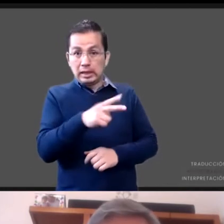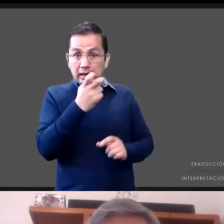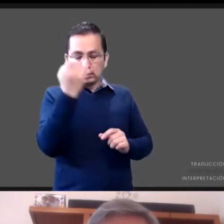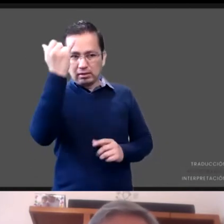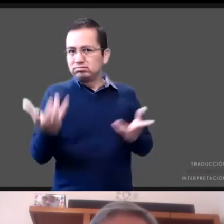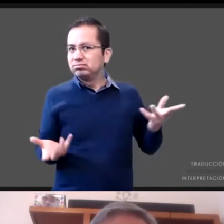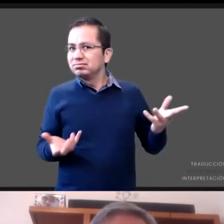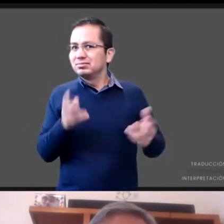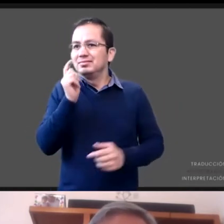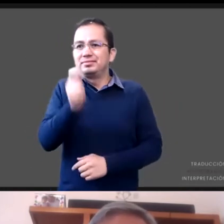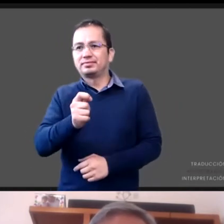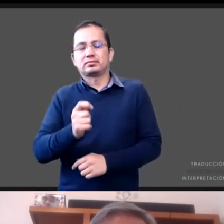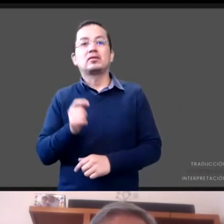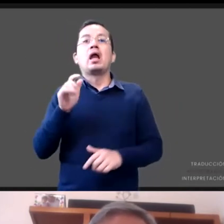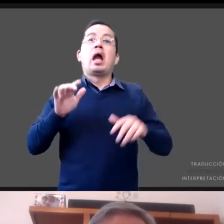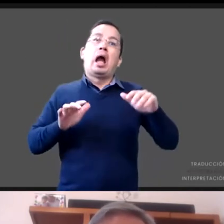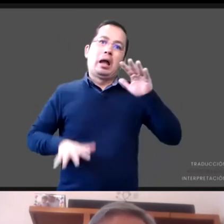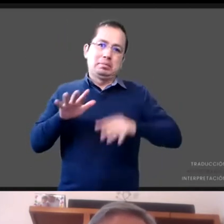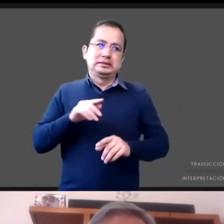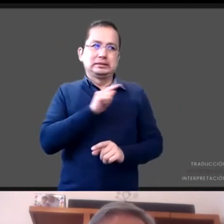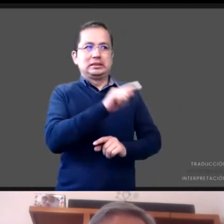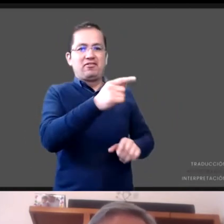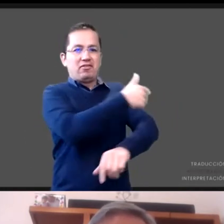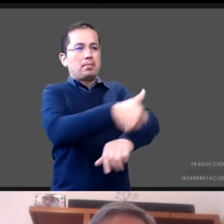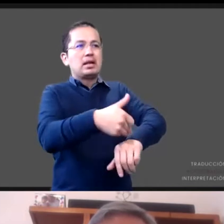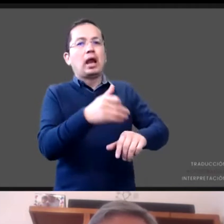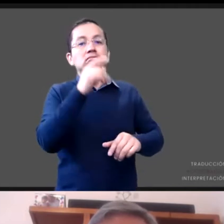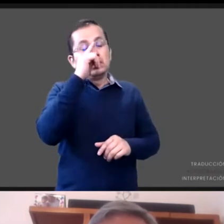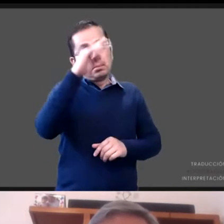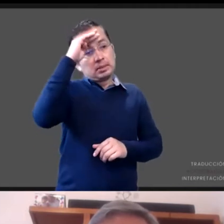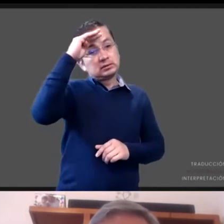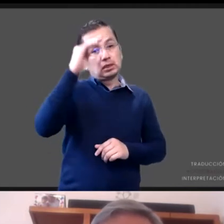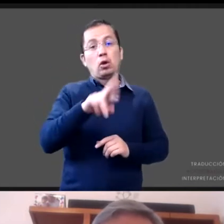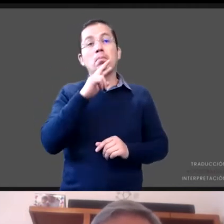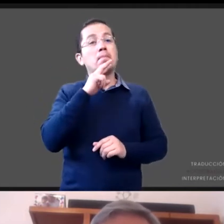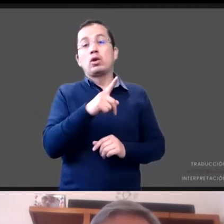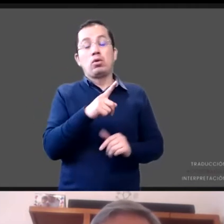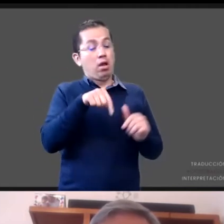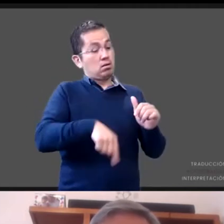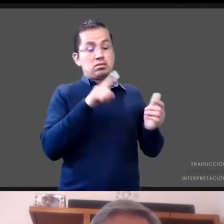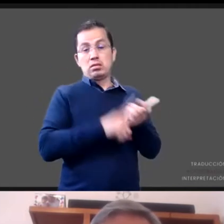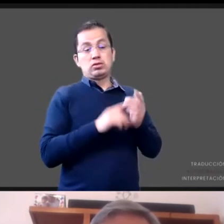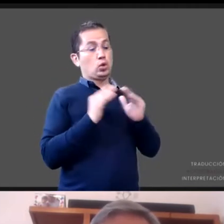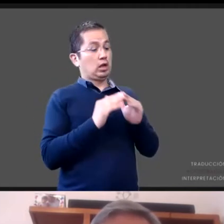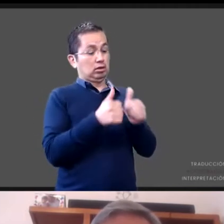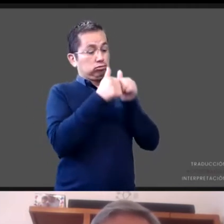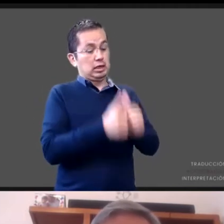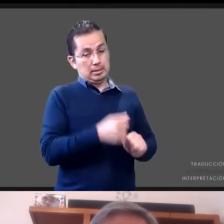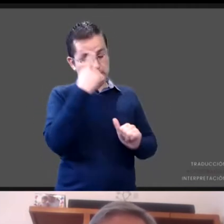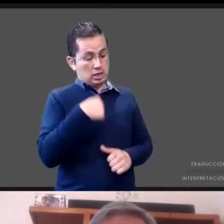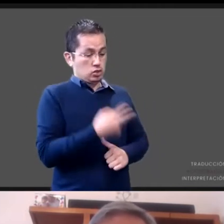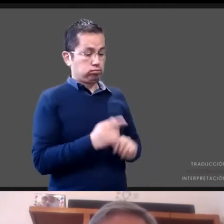de que algunas familias confiarían más en que la educación de sus hijos se quedara en casa y que los contenidos de estos